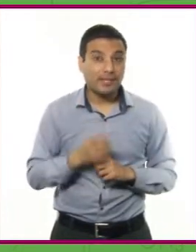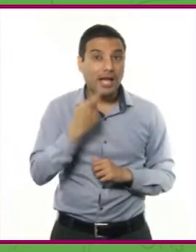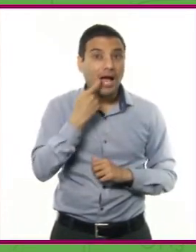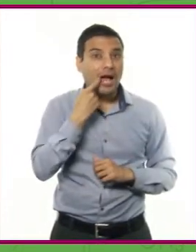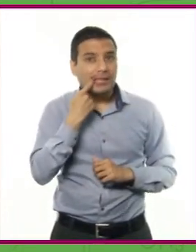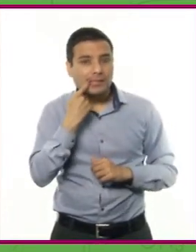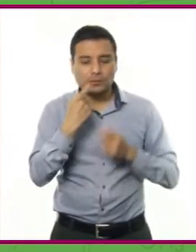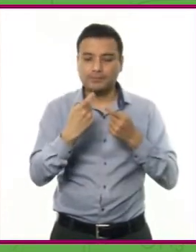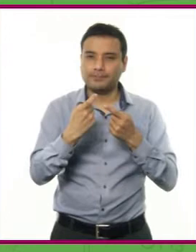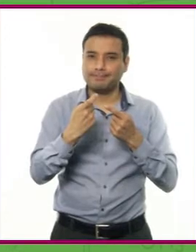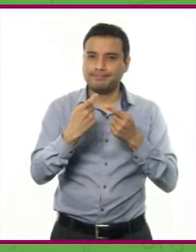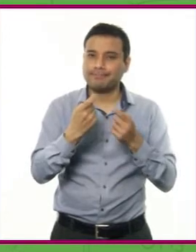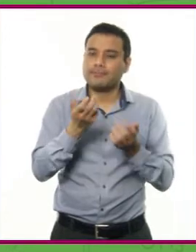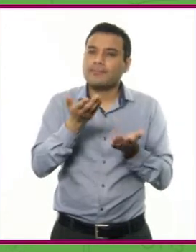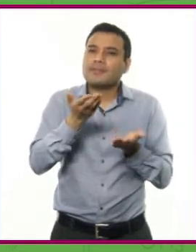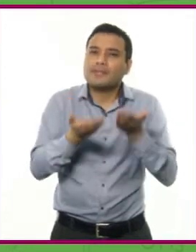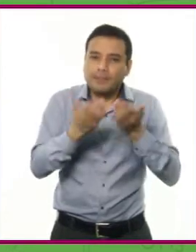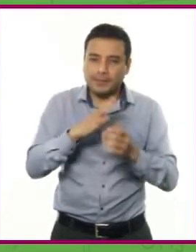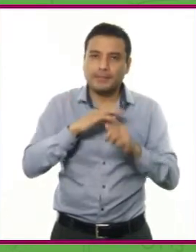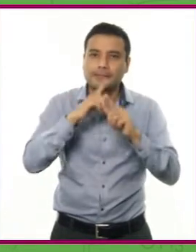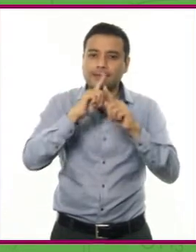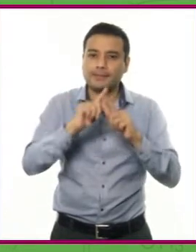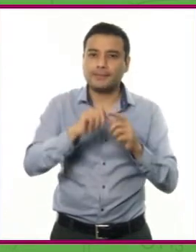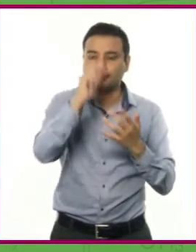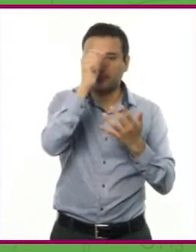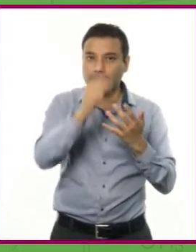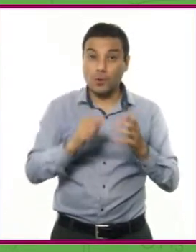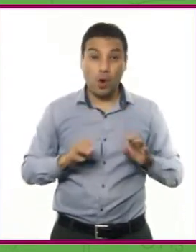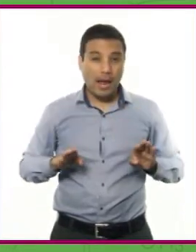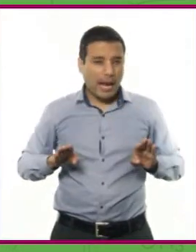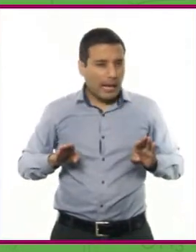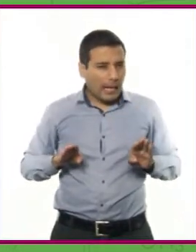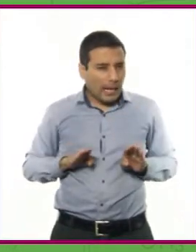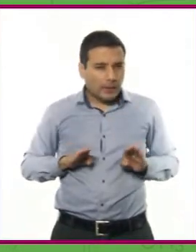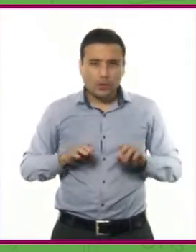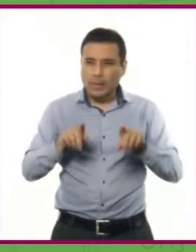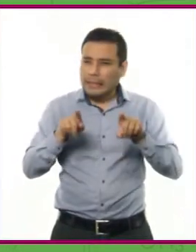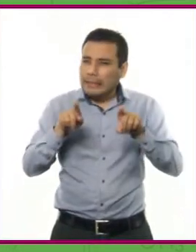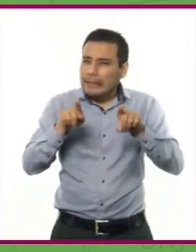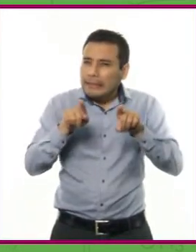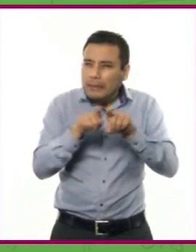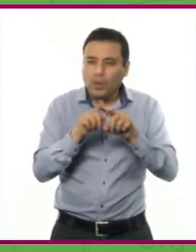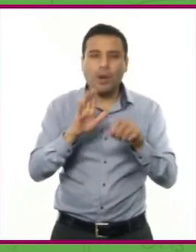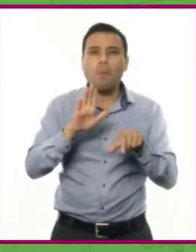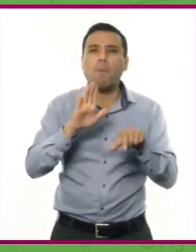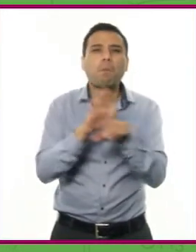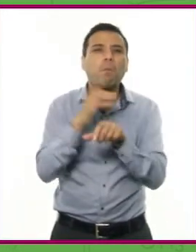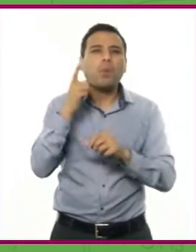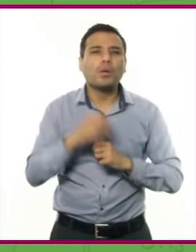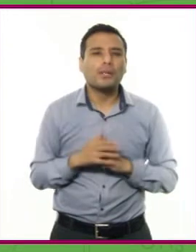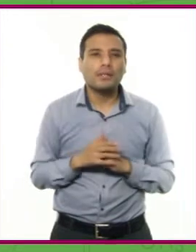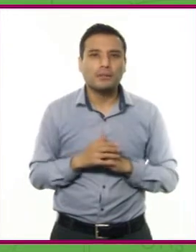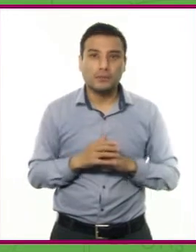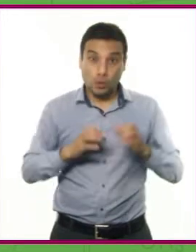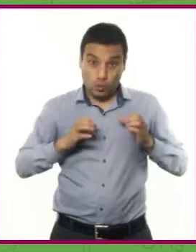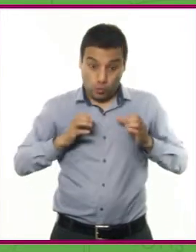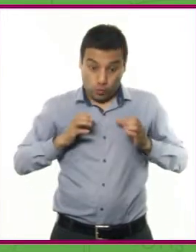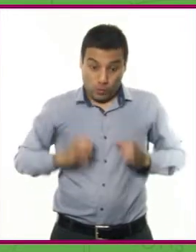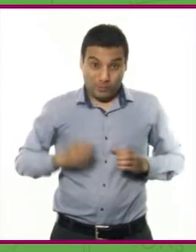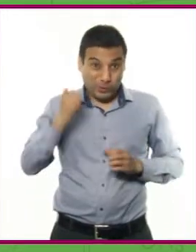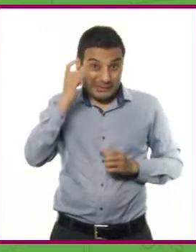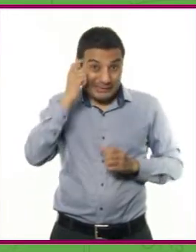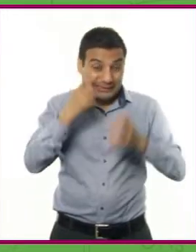puede variar, pero la respuesta conductual es similar, ya que todas estas adicciones provocan la misma reacción en la química del